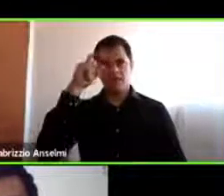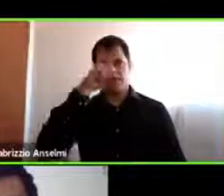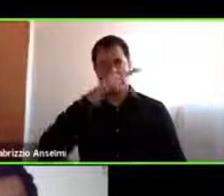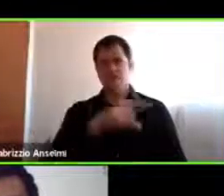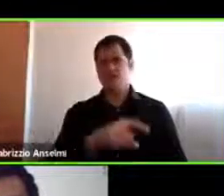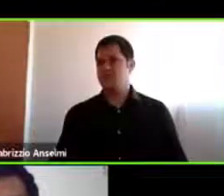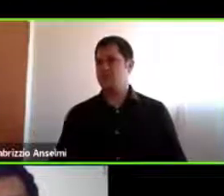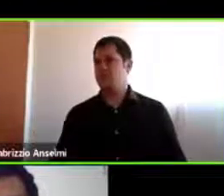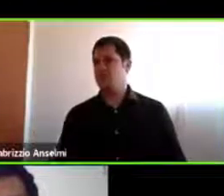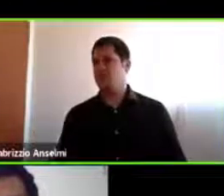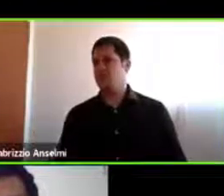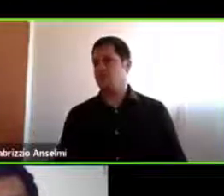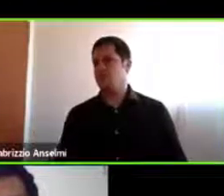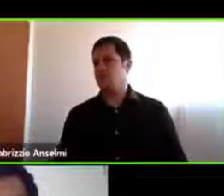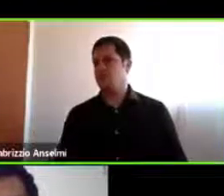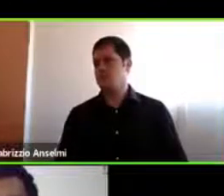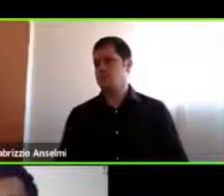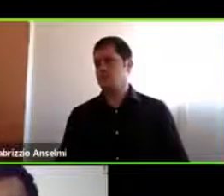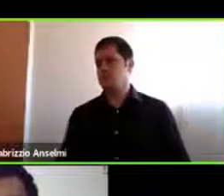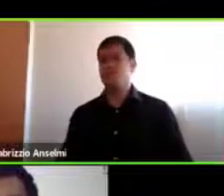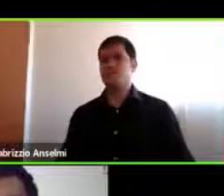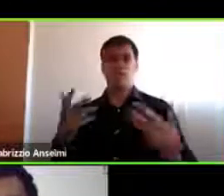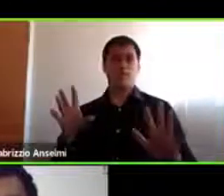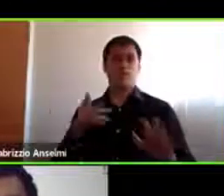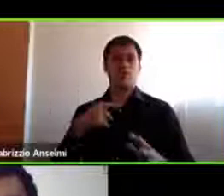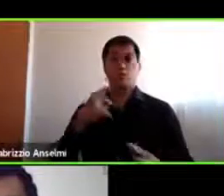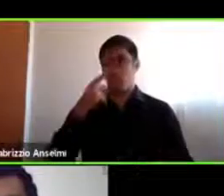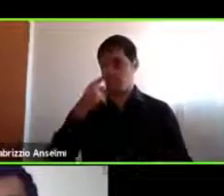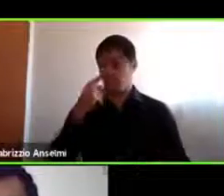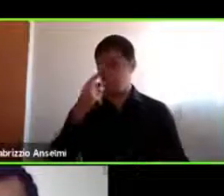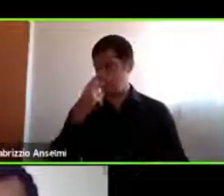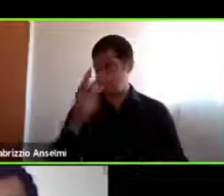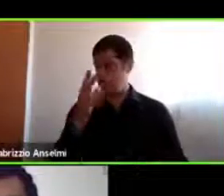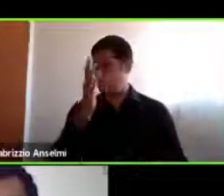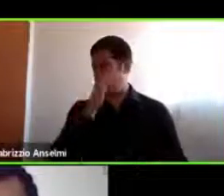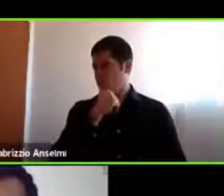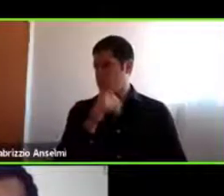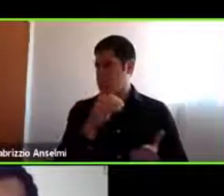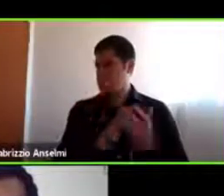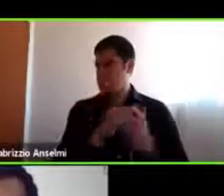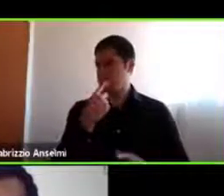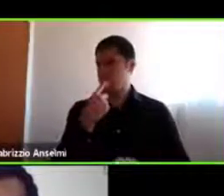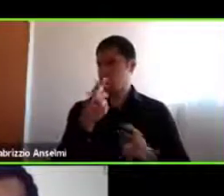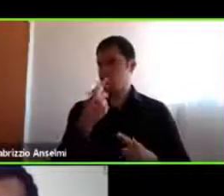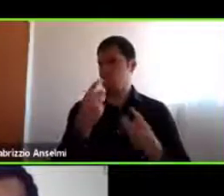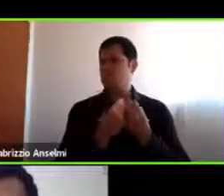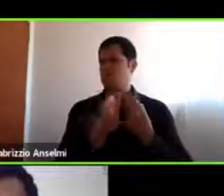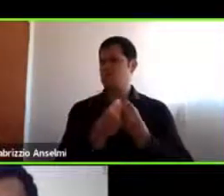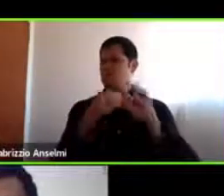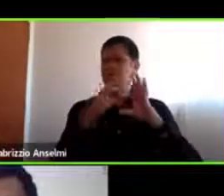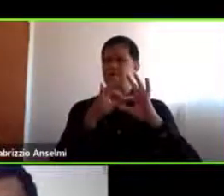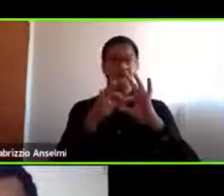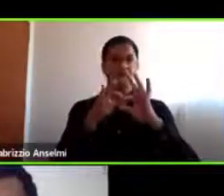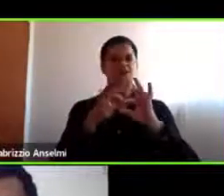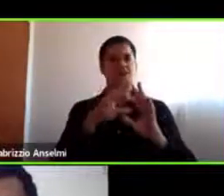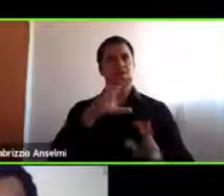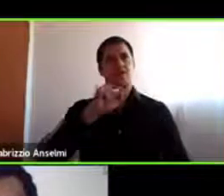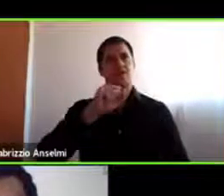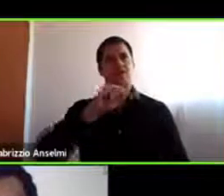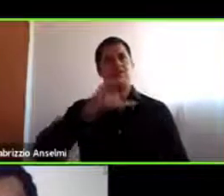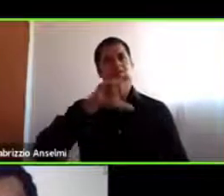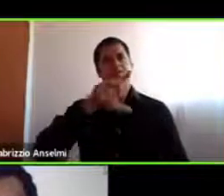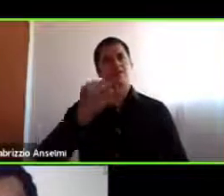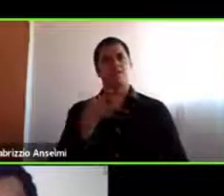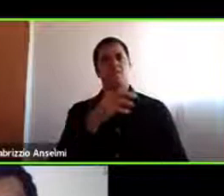bueno creo que no tenemos más preguntas muchas gracias Camila Pablo y Vicky muchas